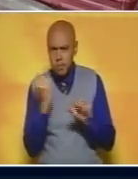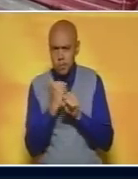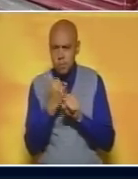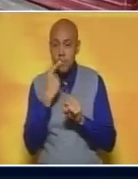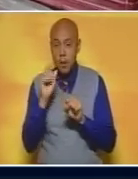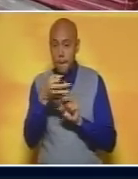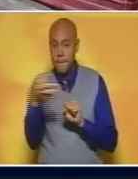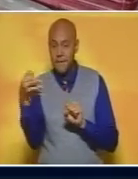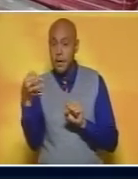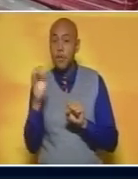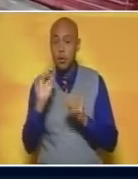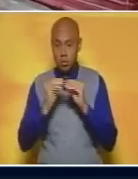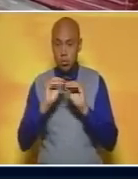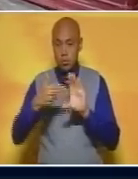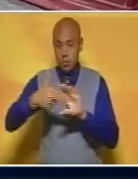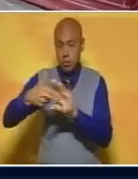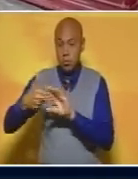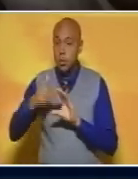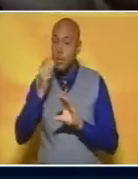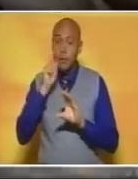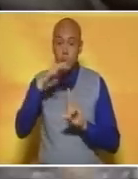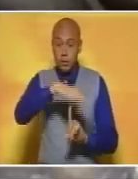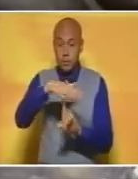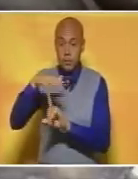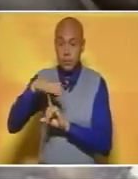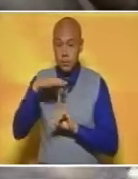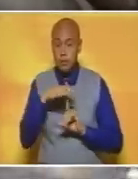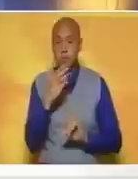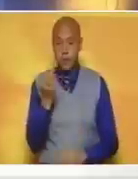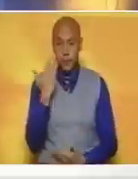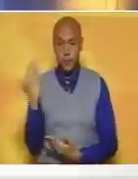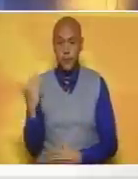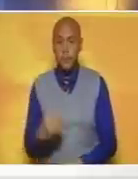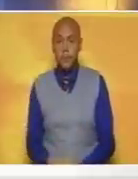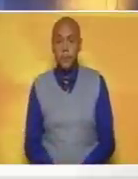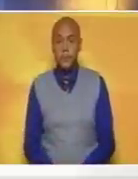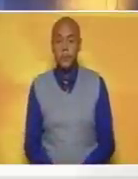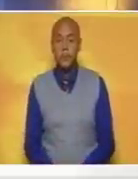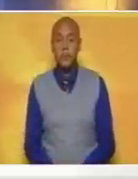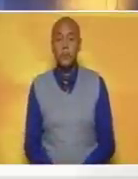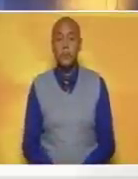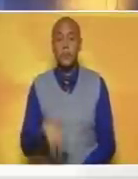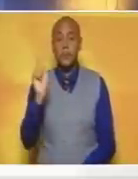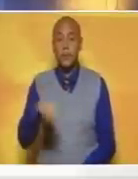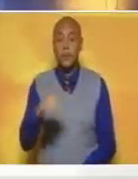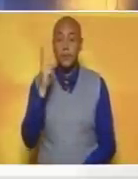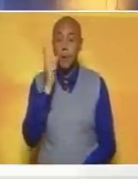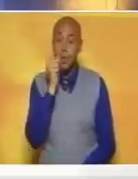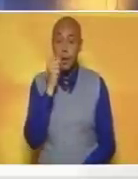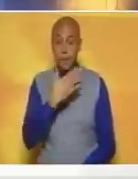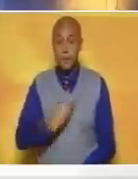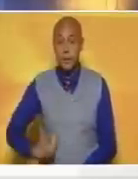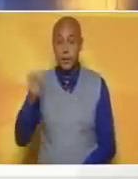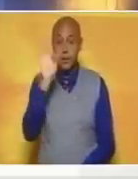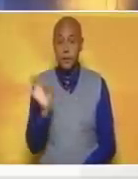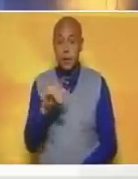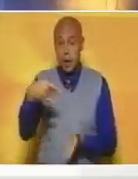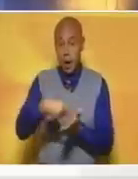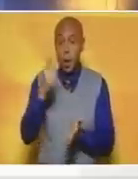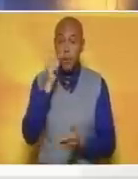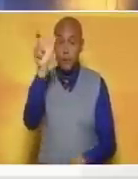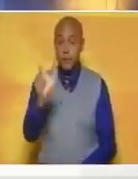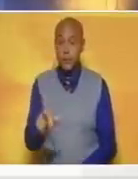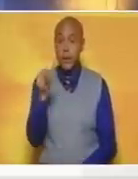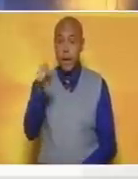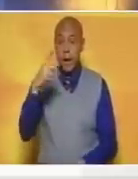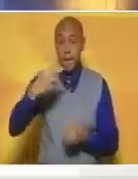el suministro de combustible en las distintas estaciones de servicio. Según el presidente de Fedecámaras Carabobo, Jonathan Aldana,